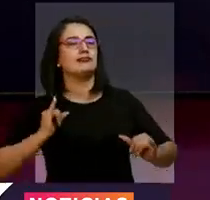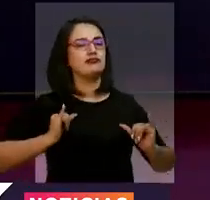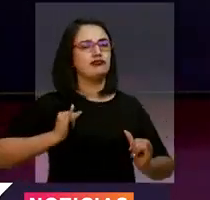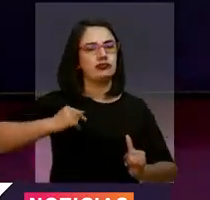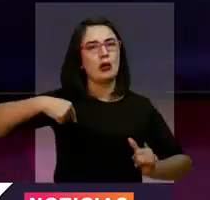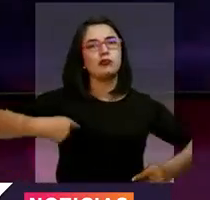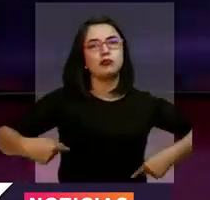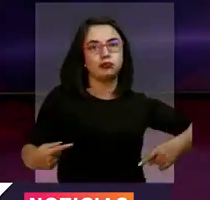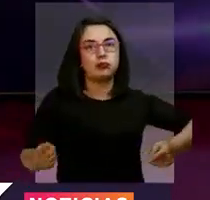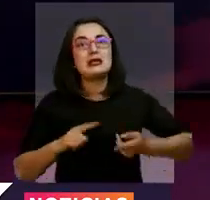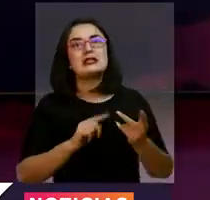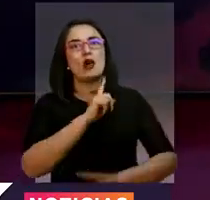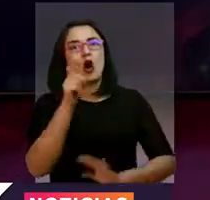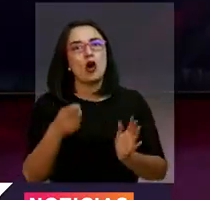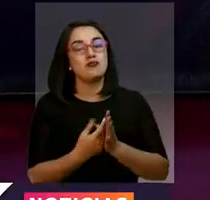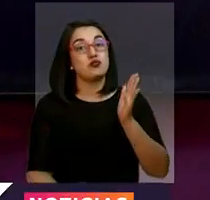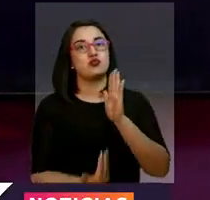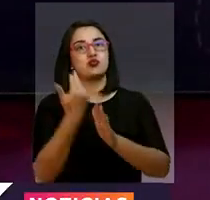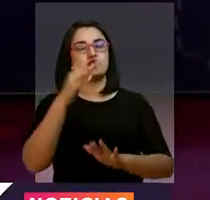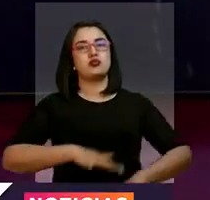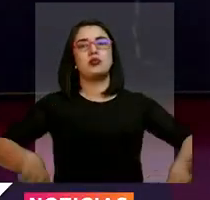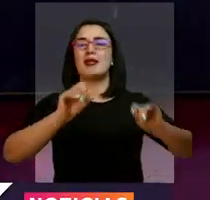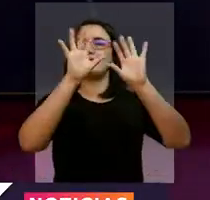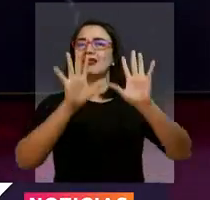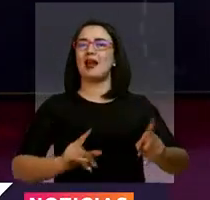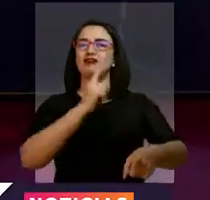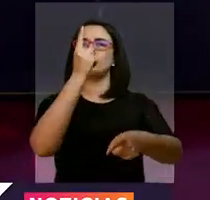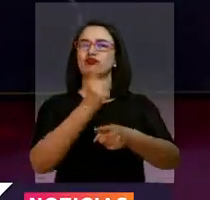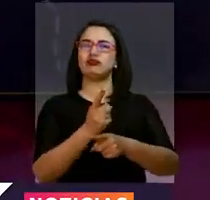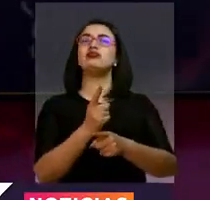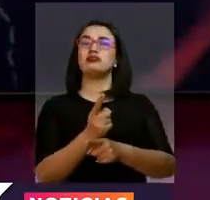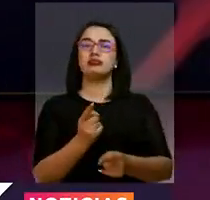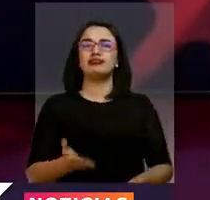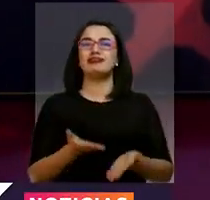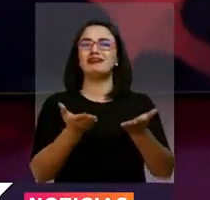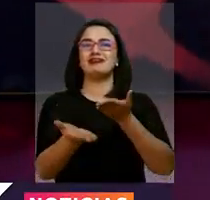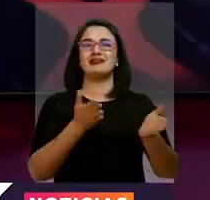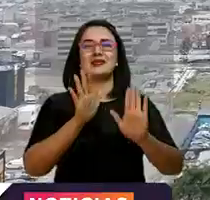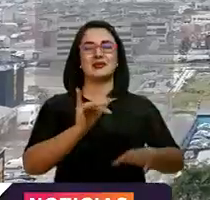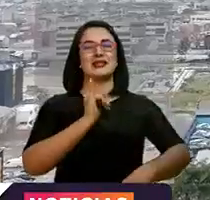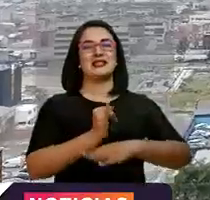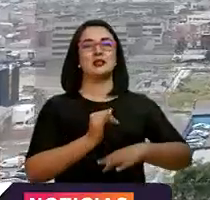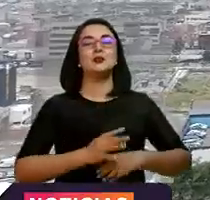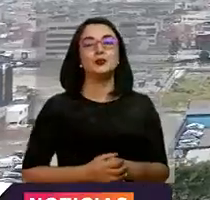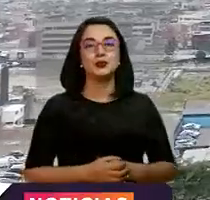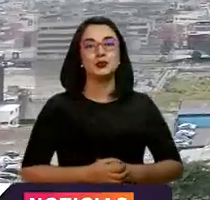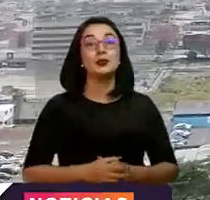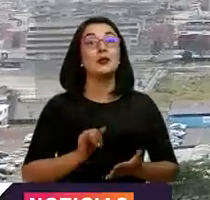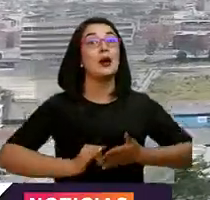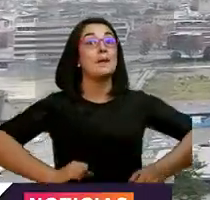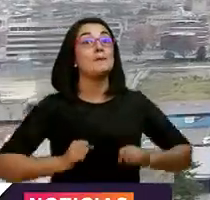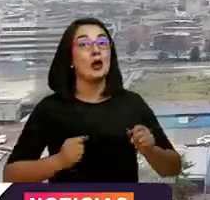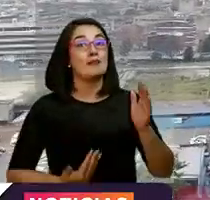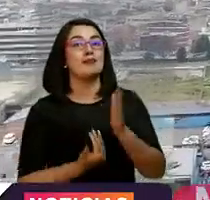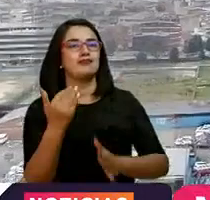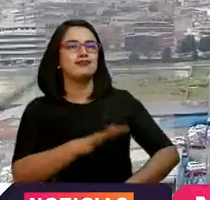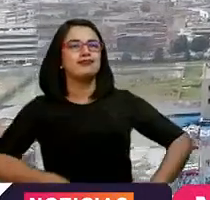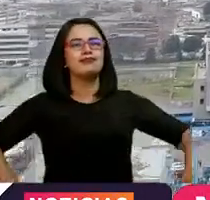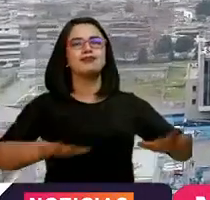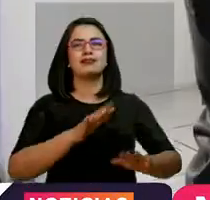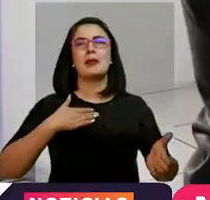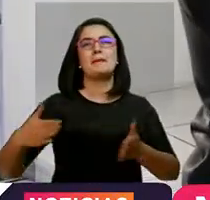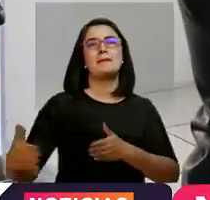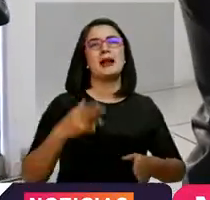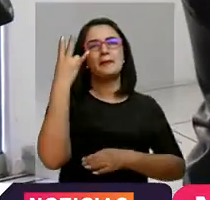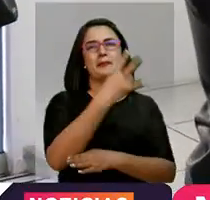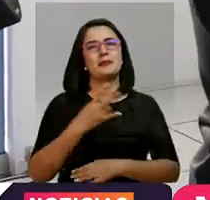del Plan Integral de Innovación, Transparencia y Efectividad al servicio de la institución. Bogotá se prepara para estructurar el plan piloto con